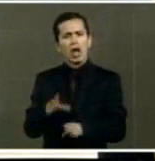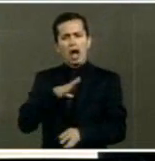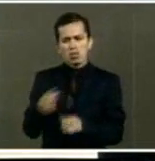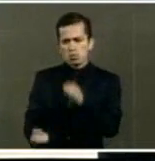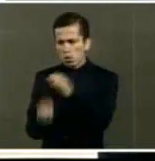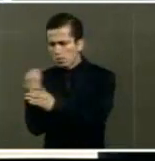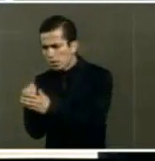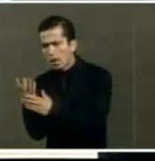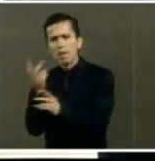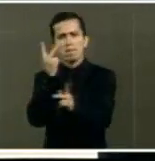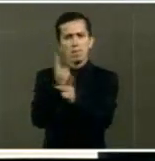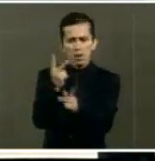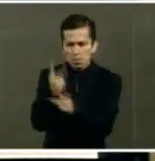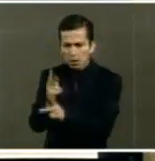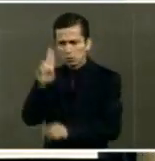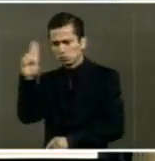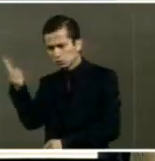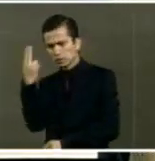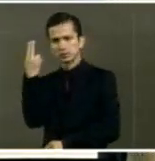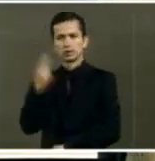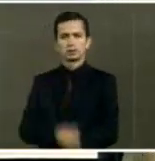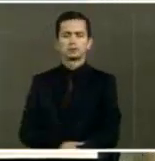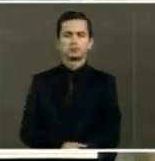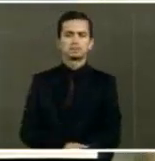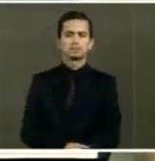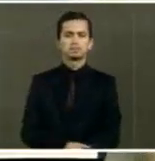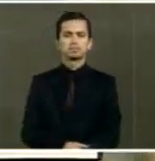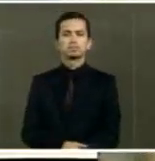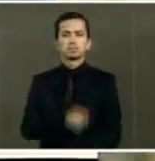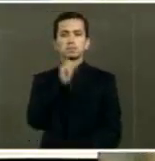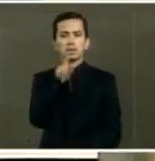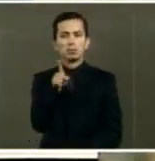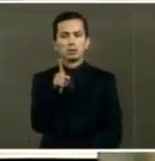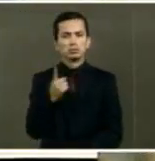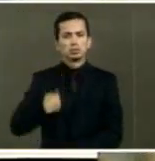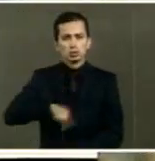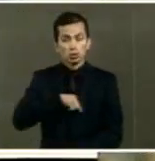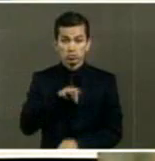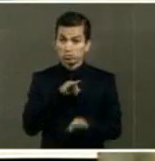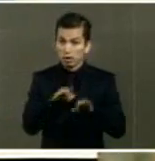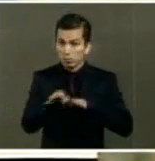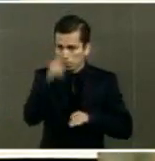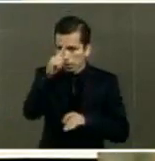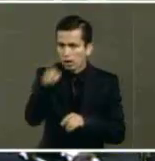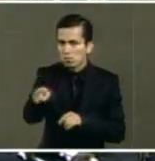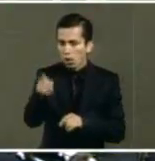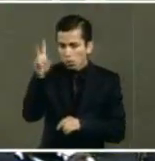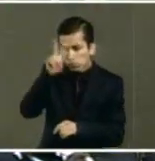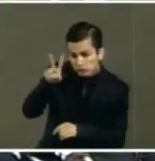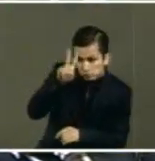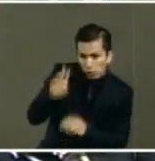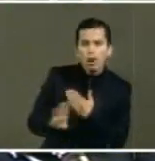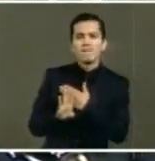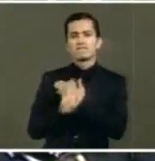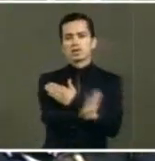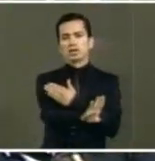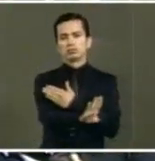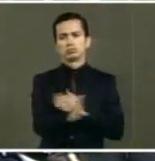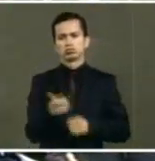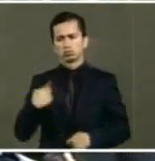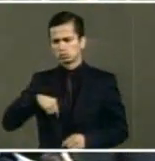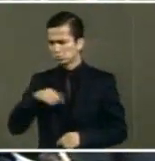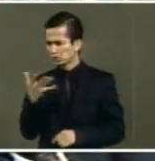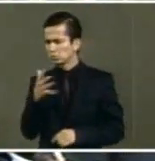y universidades. Por otra parte, estamos trabajando en prevención y tratamiento de adicciones. Hemos invertido ya casi